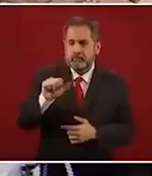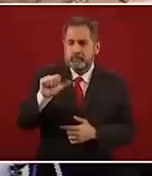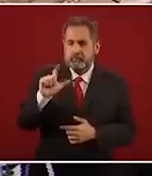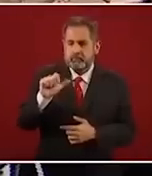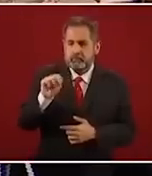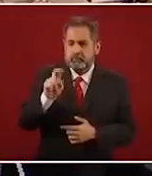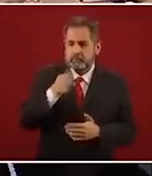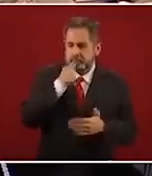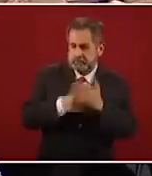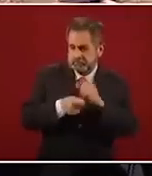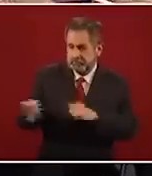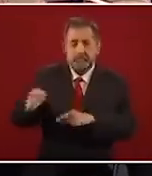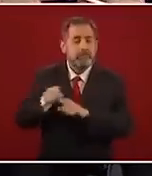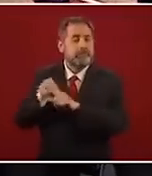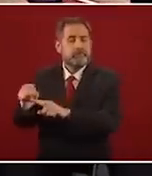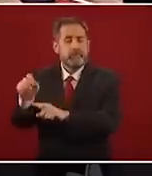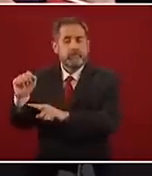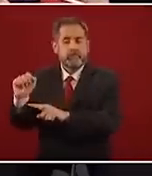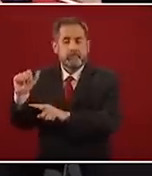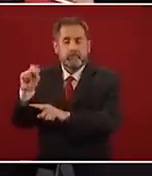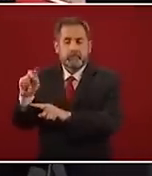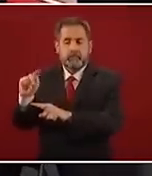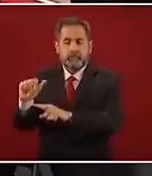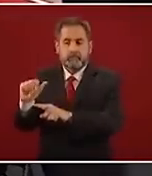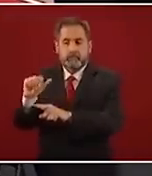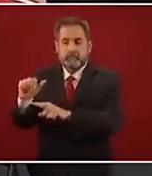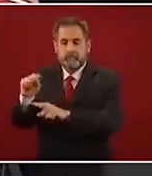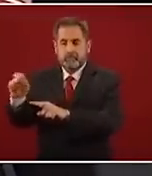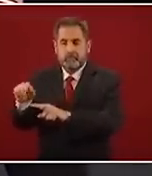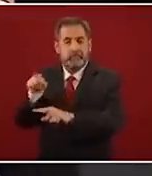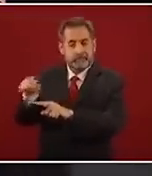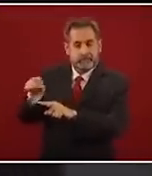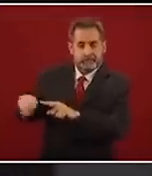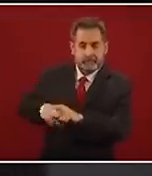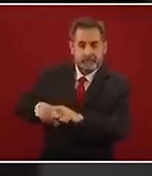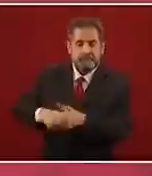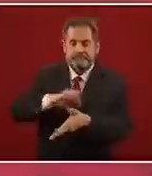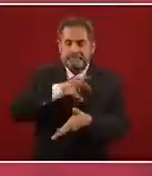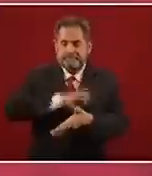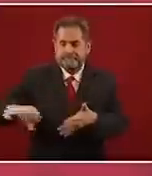Santana después de que, por culpa de él, nos quitaron